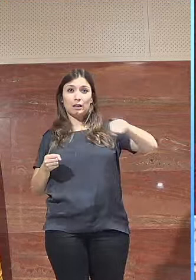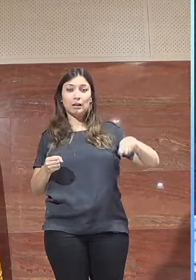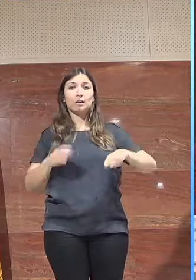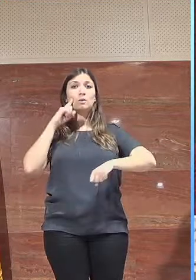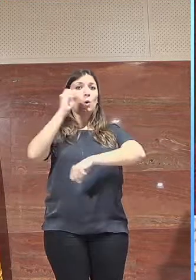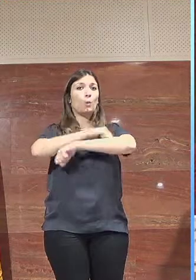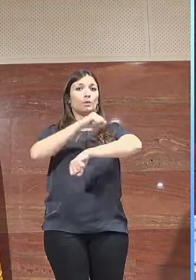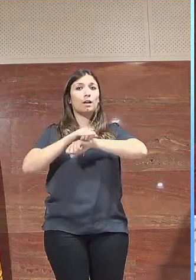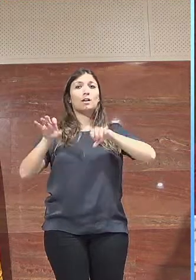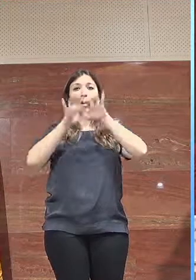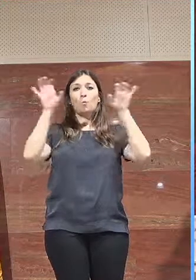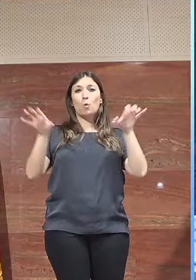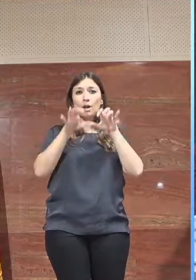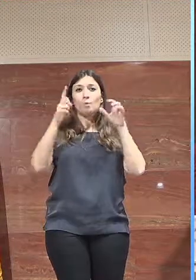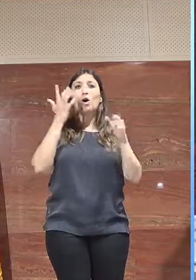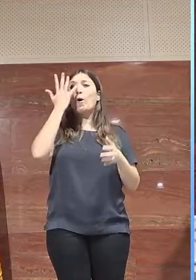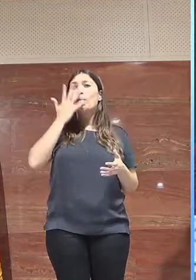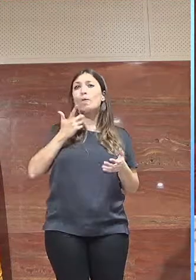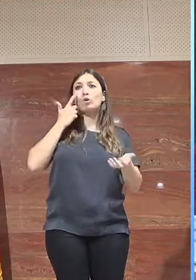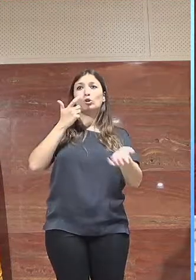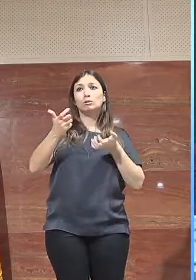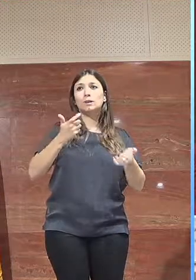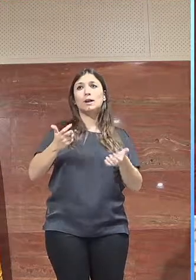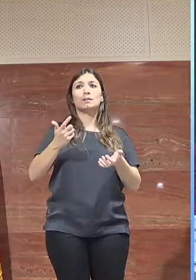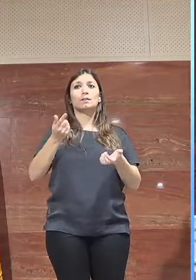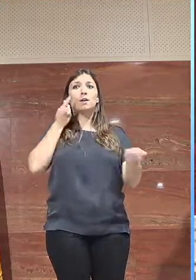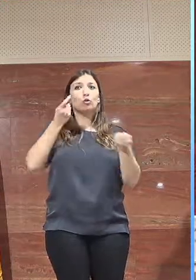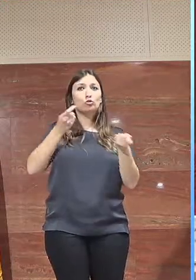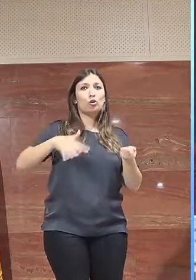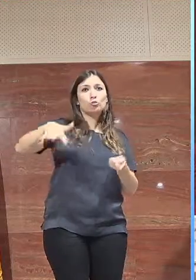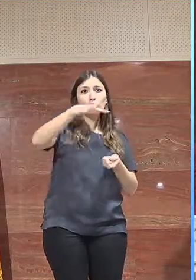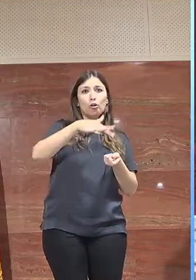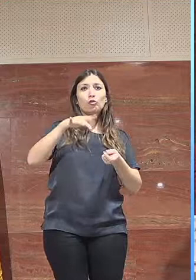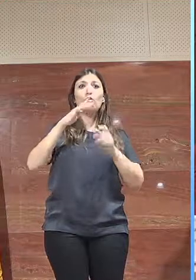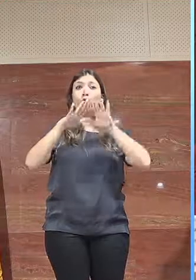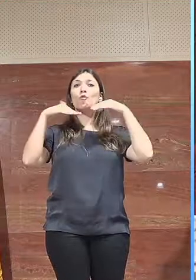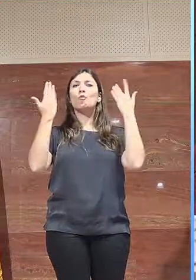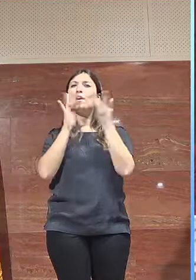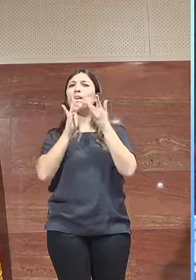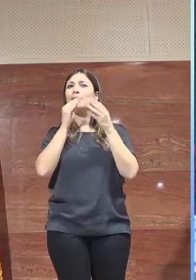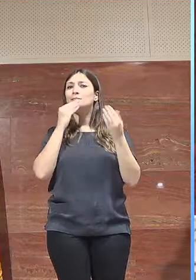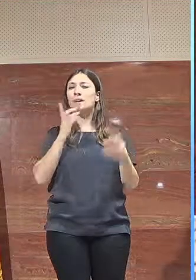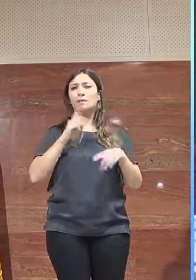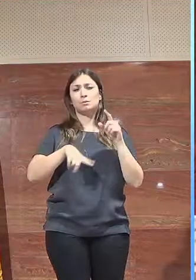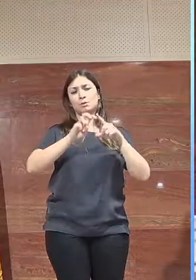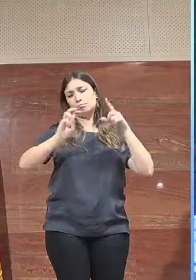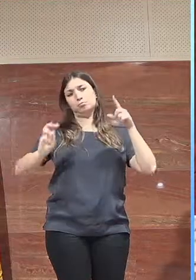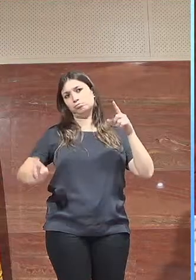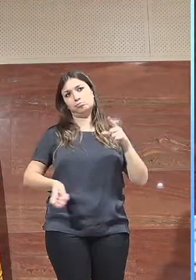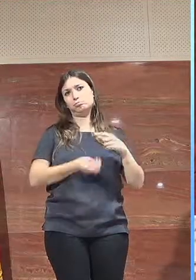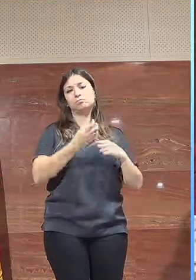armarios inmobiliario, color y contraste, iluminación, control de entorno, comunicación con el exterior, bueno, etcétera, etcétera,